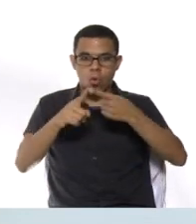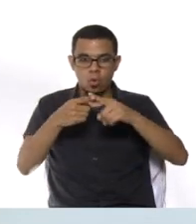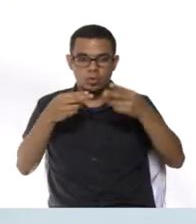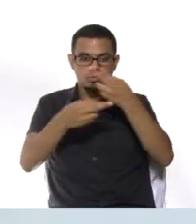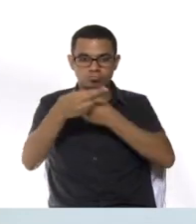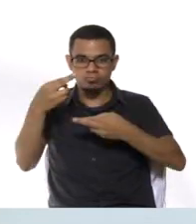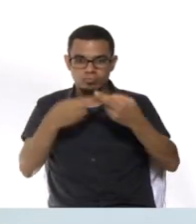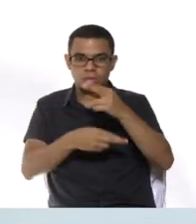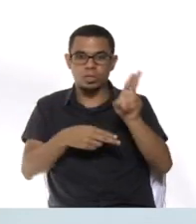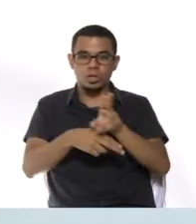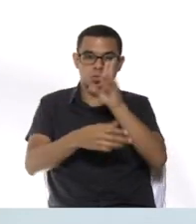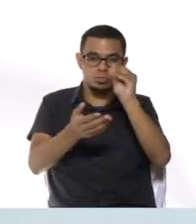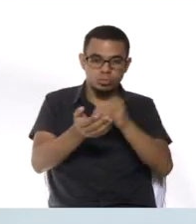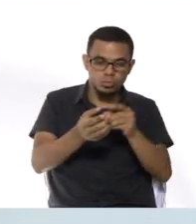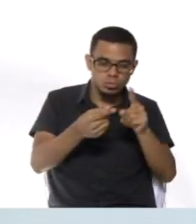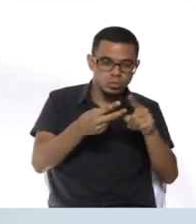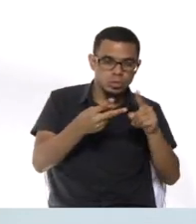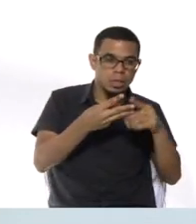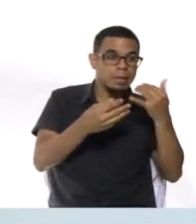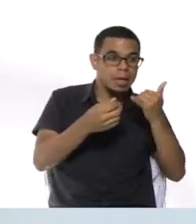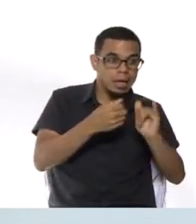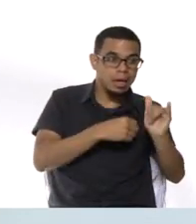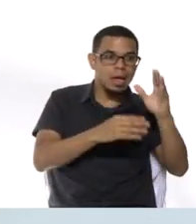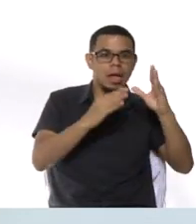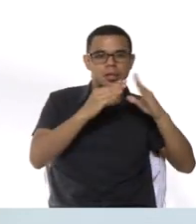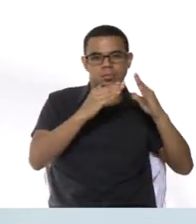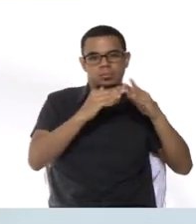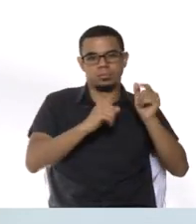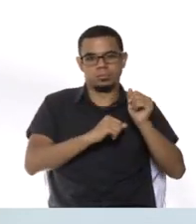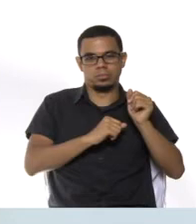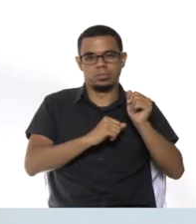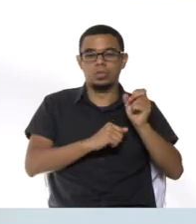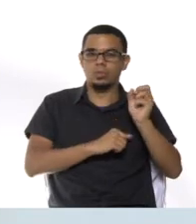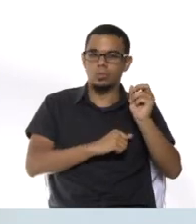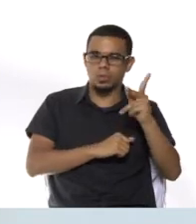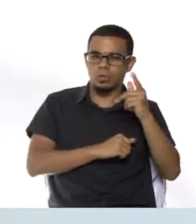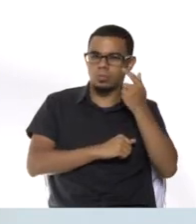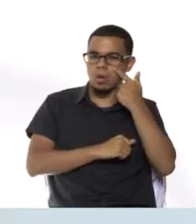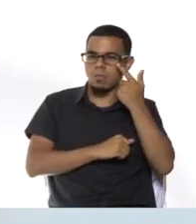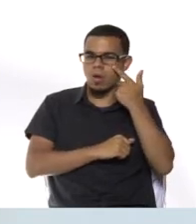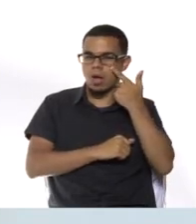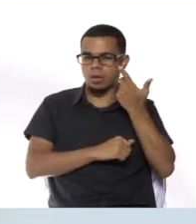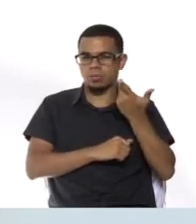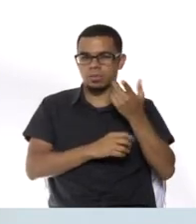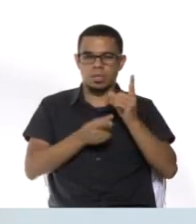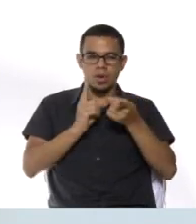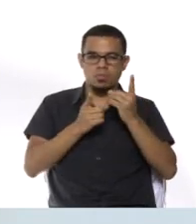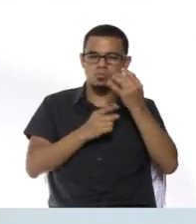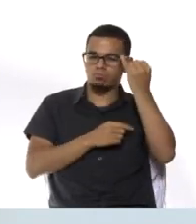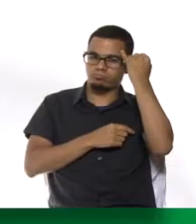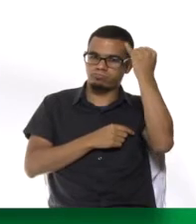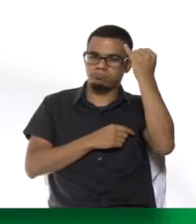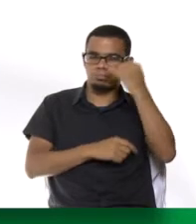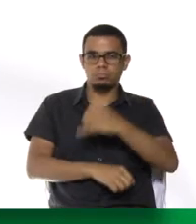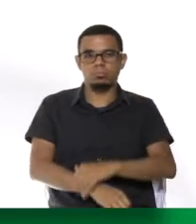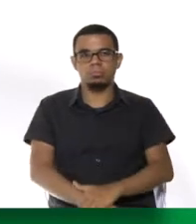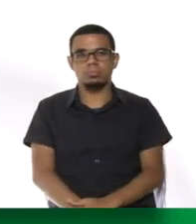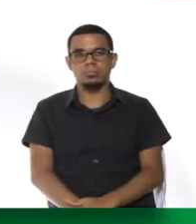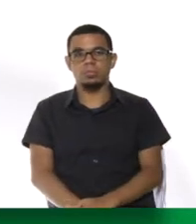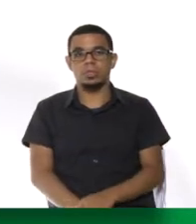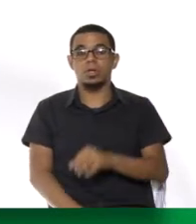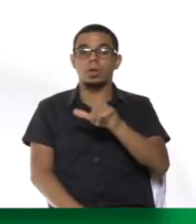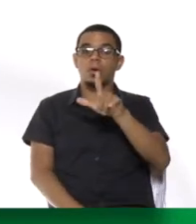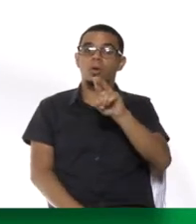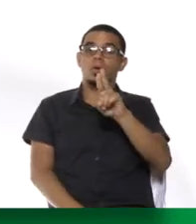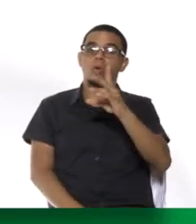de provecho o material de reuso que podemos conseguir fácilmente en casa. Veamos entonces en nuestra próxima lámina algunas ideas. El